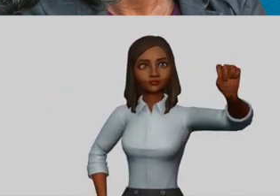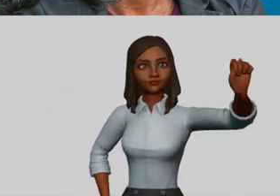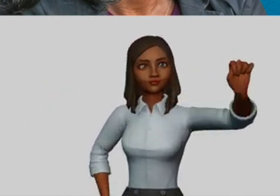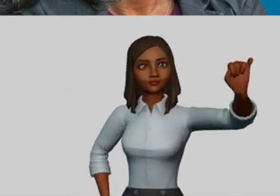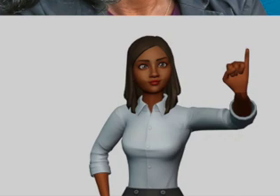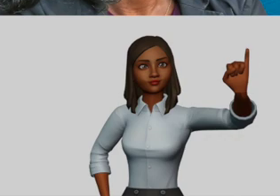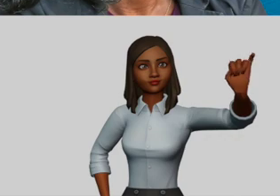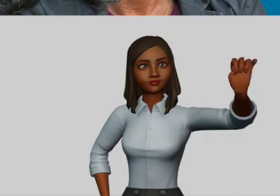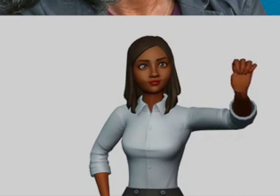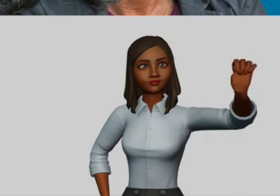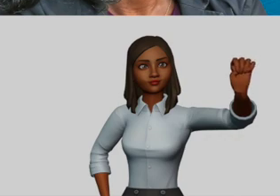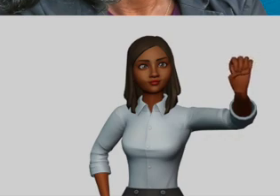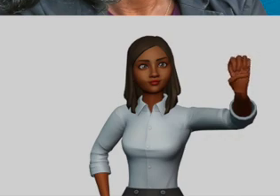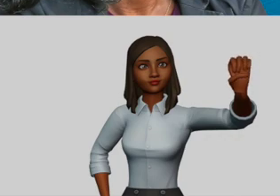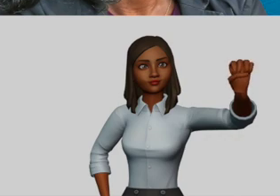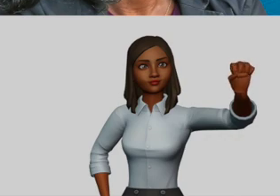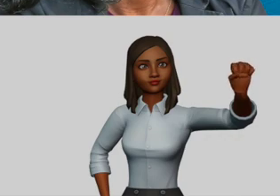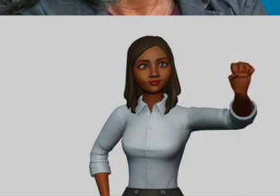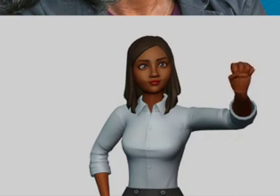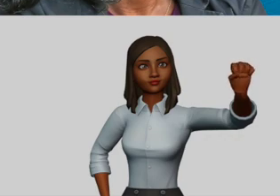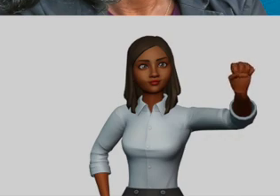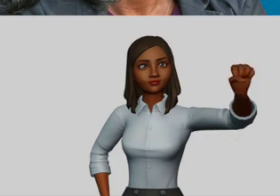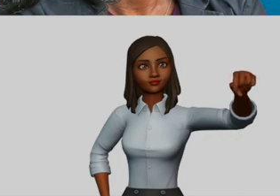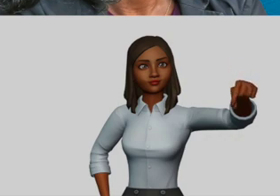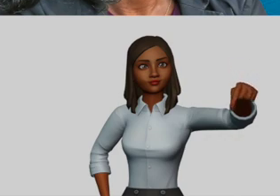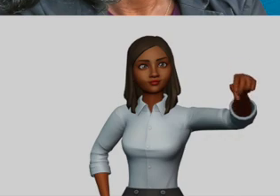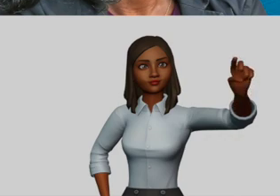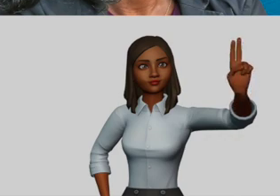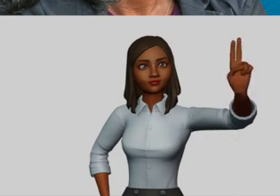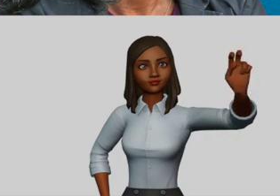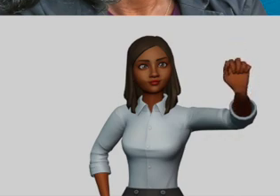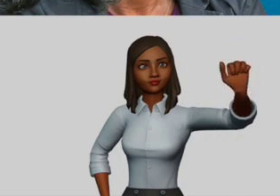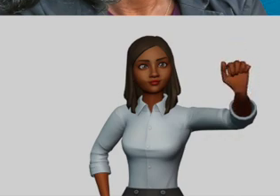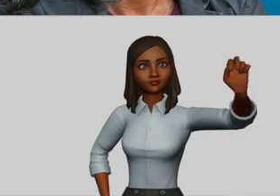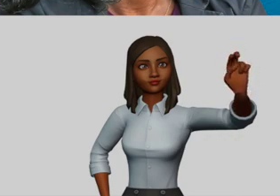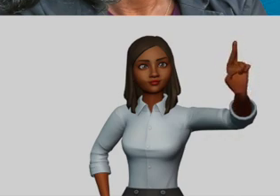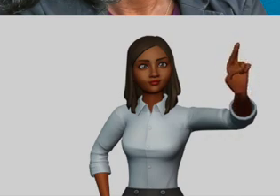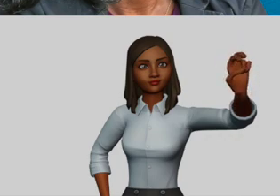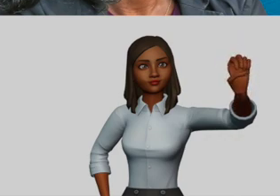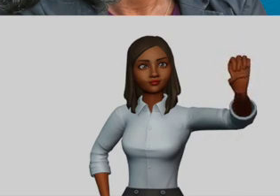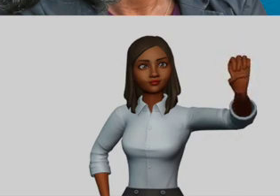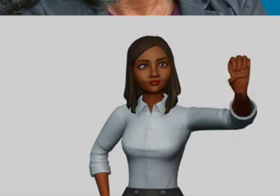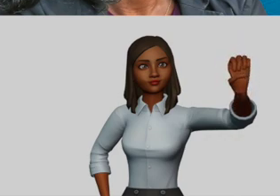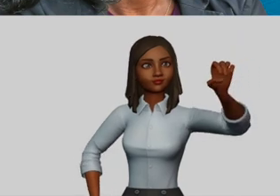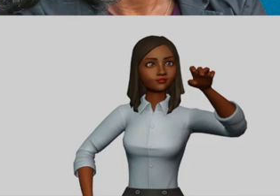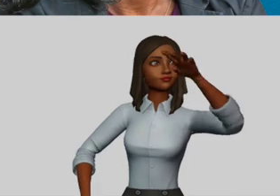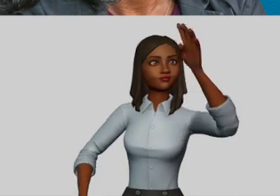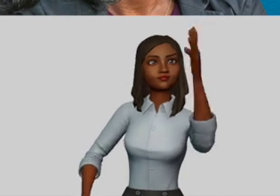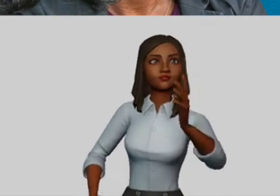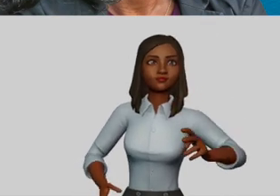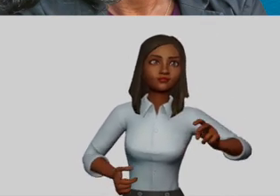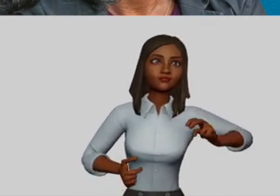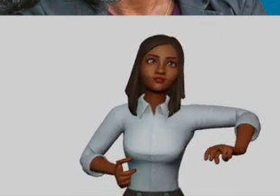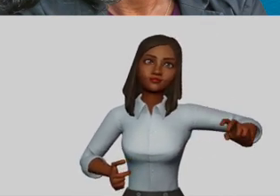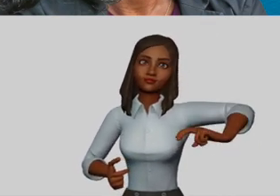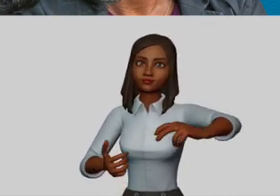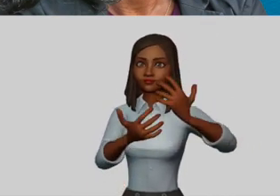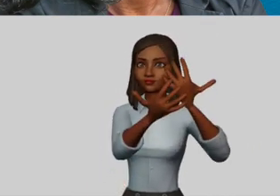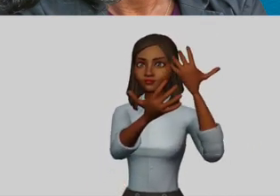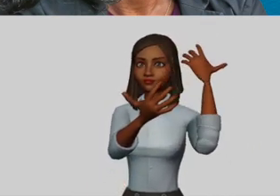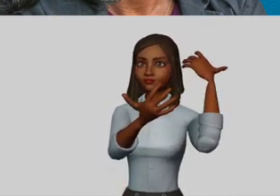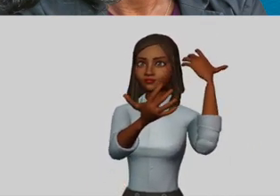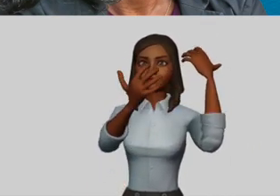dolió mucho es que la gente no vio, porque el 90% de la gente que son sordas nacen a padres que son